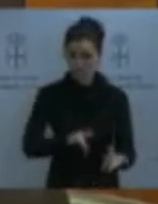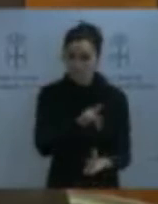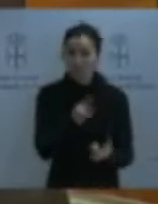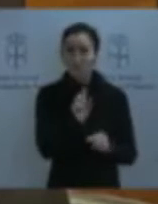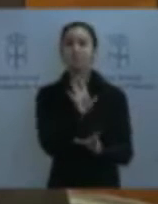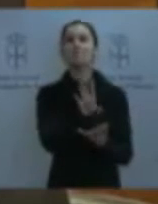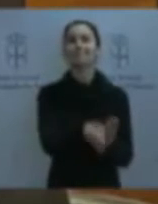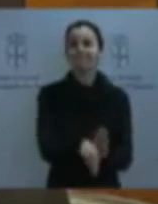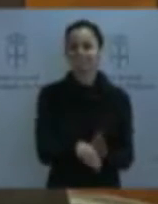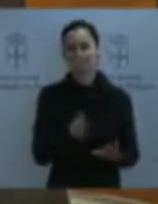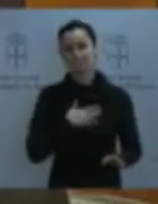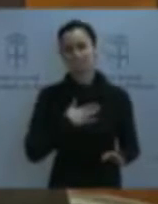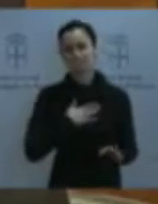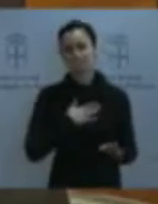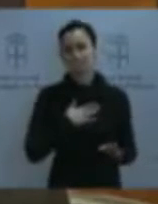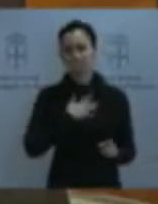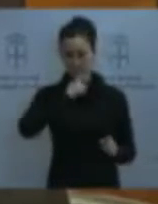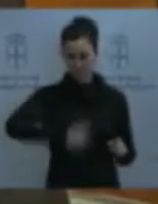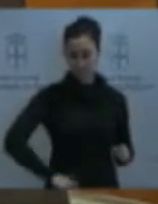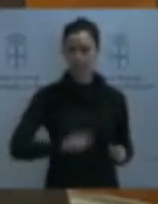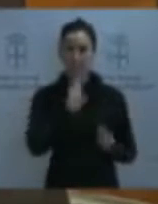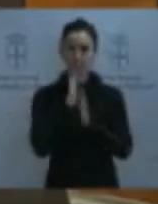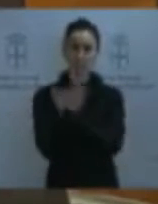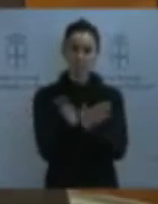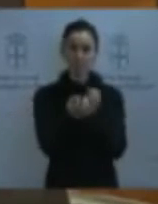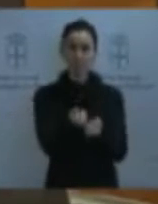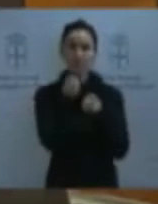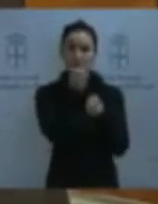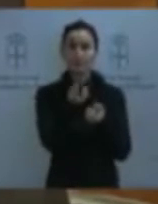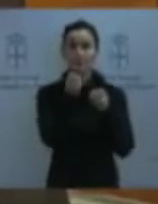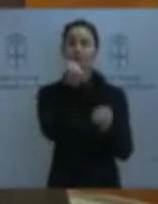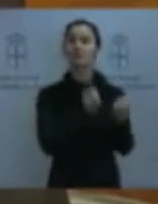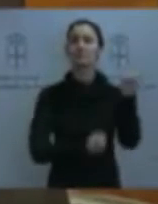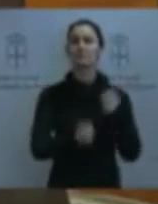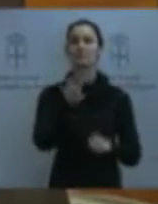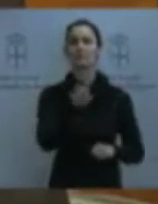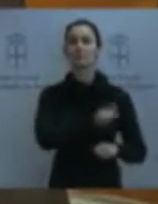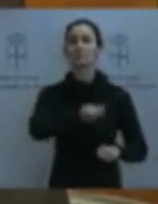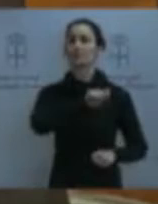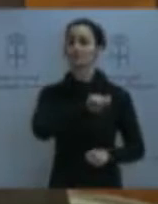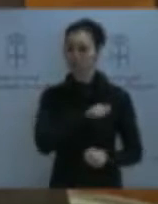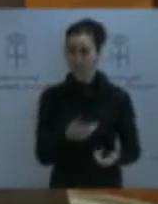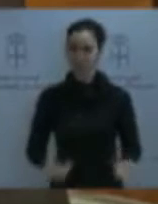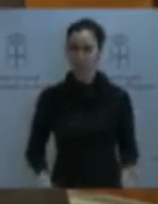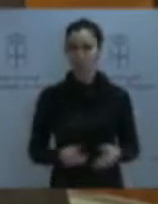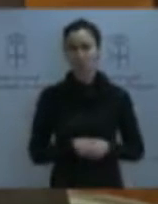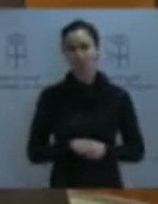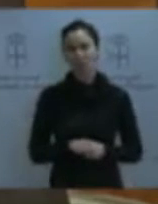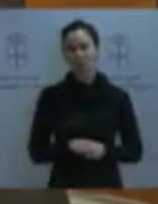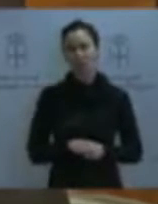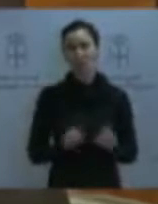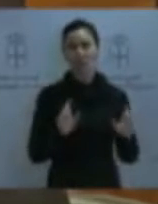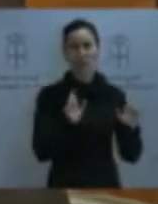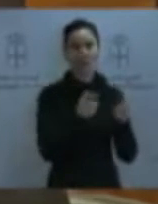través de medios de información económica a nivel estatal que referían varias reuniones con el empresario Blas Herrero.